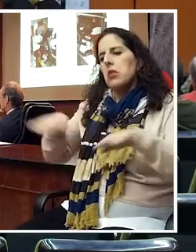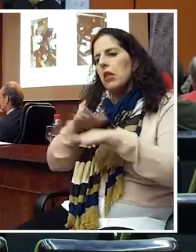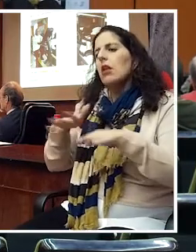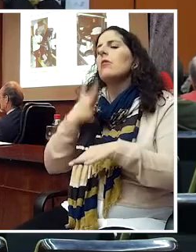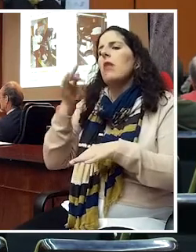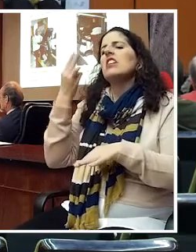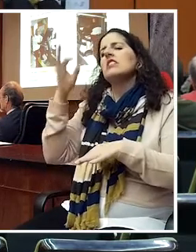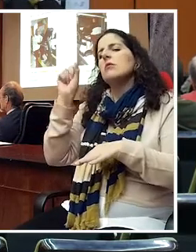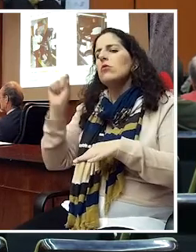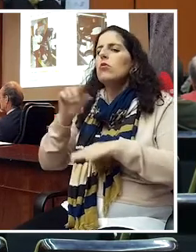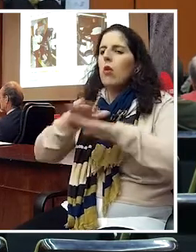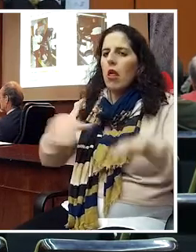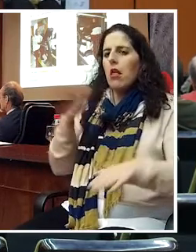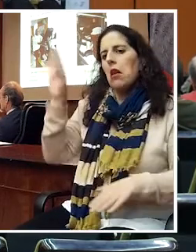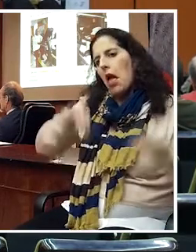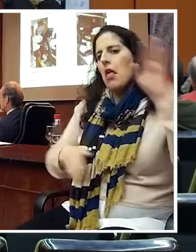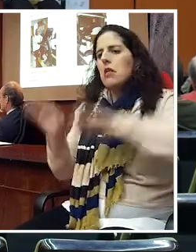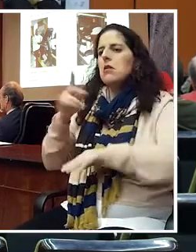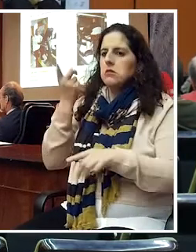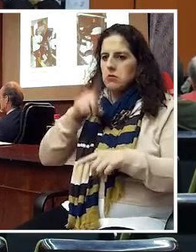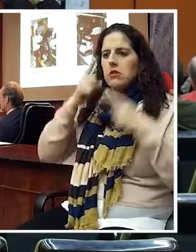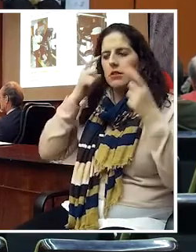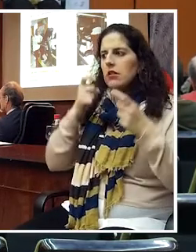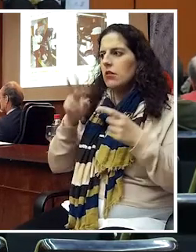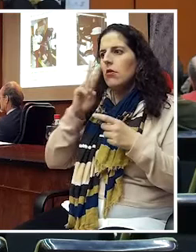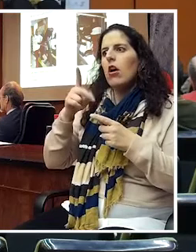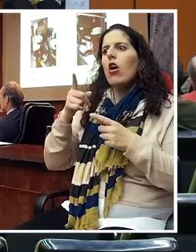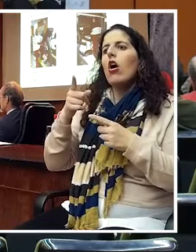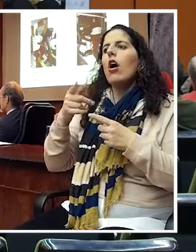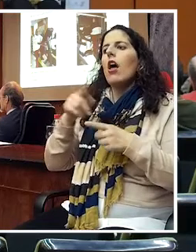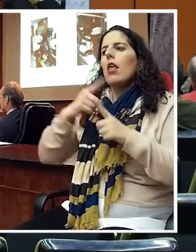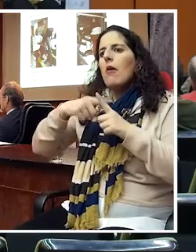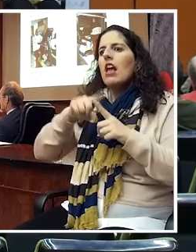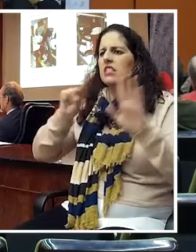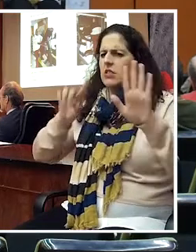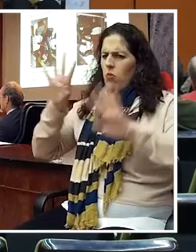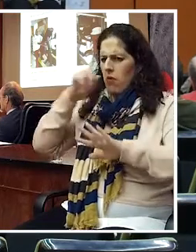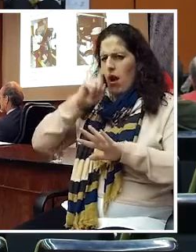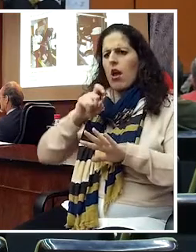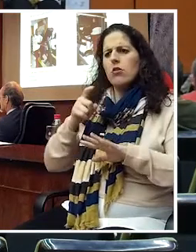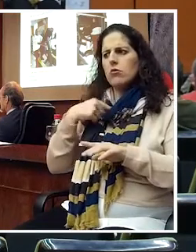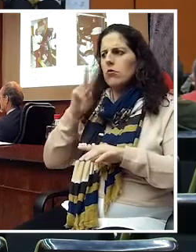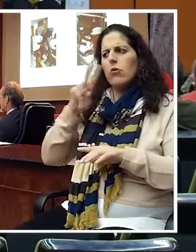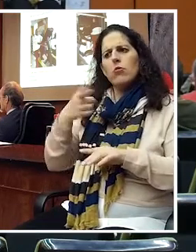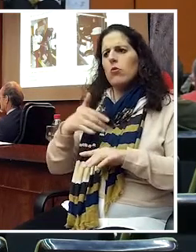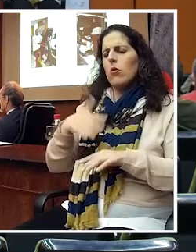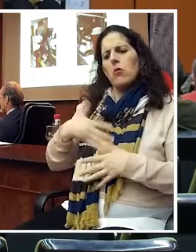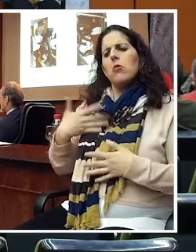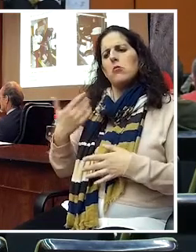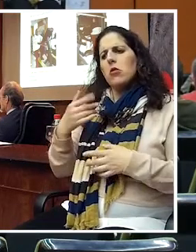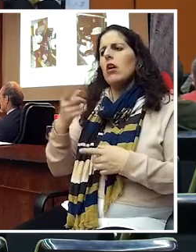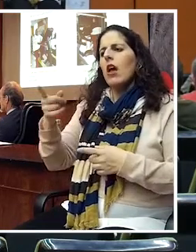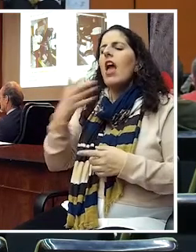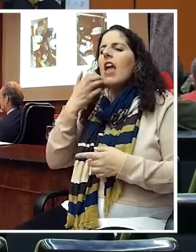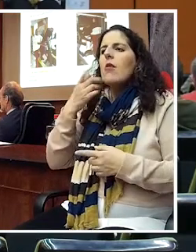30 minutos y una hora de piscina. Yo creo que este grado de actividad física con 69 años es encomiable y creo que es un ejemplo de